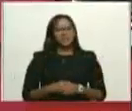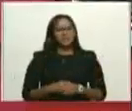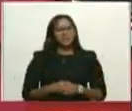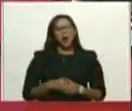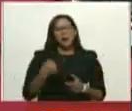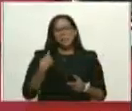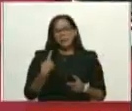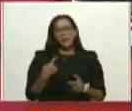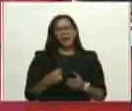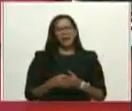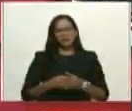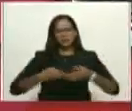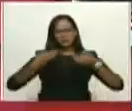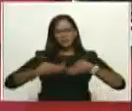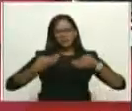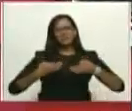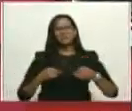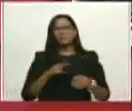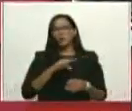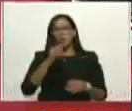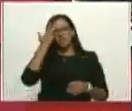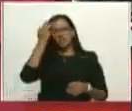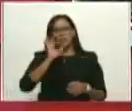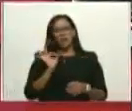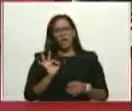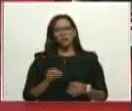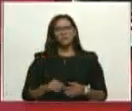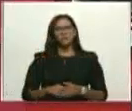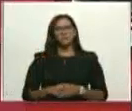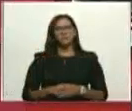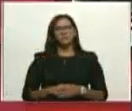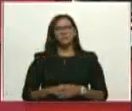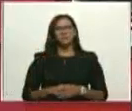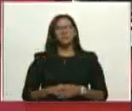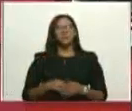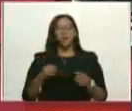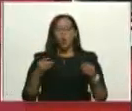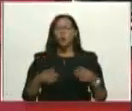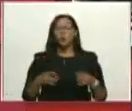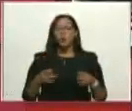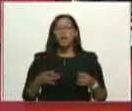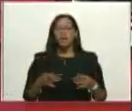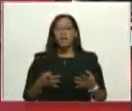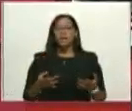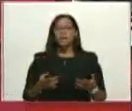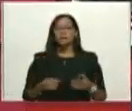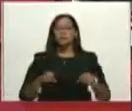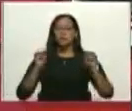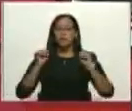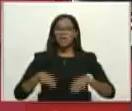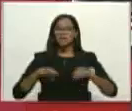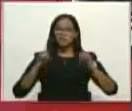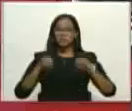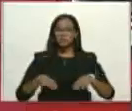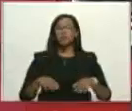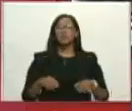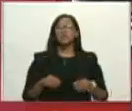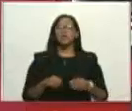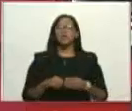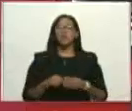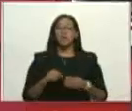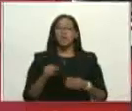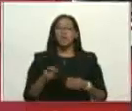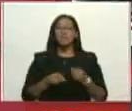con autenticidad, no fingimos nada. Que nos duelen esas deserciones, uh-huh. Que nos duelen